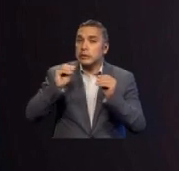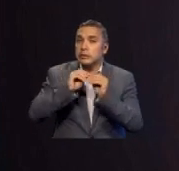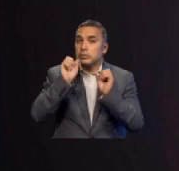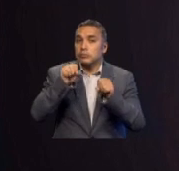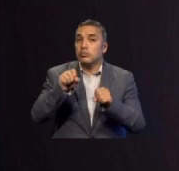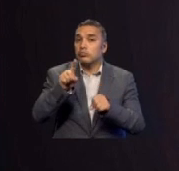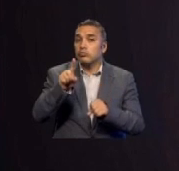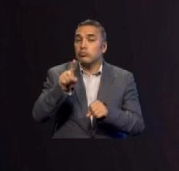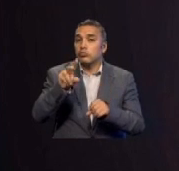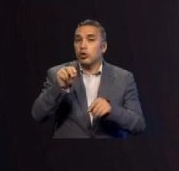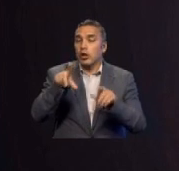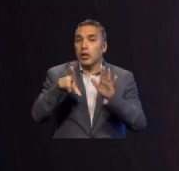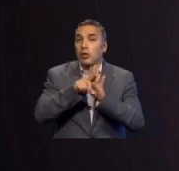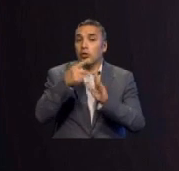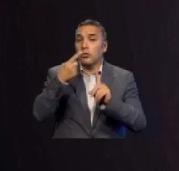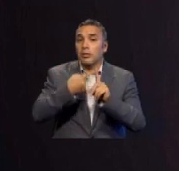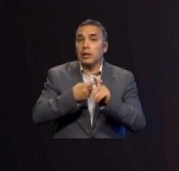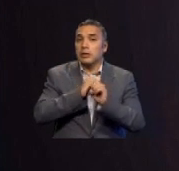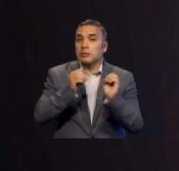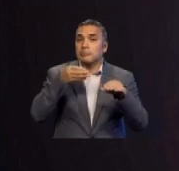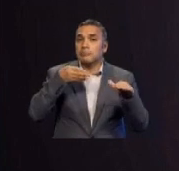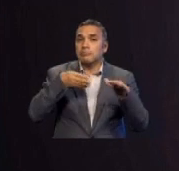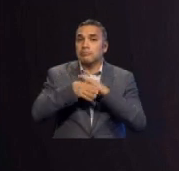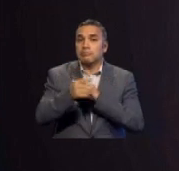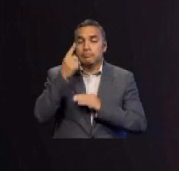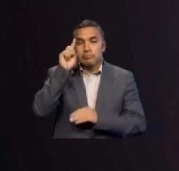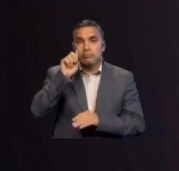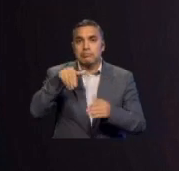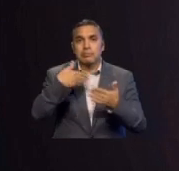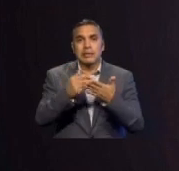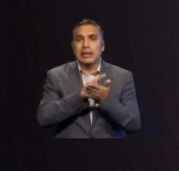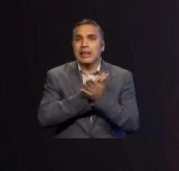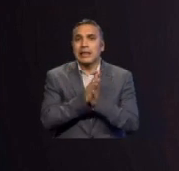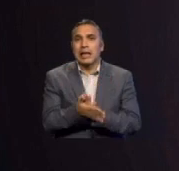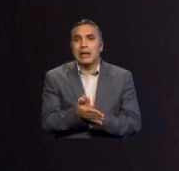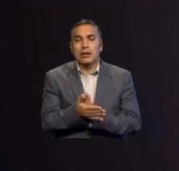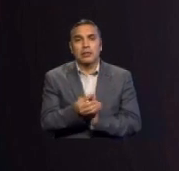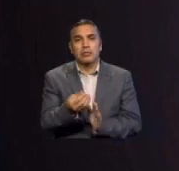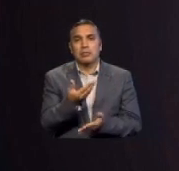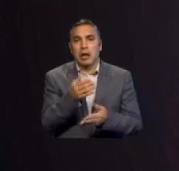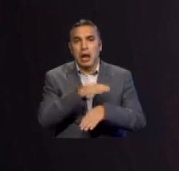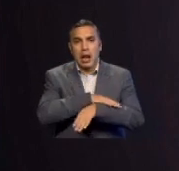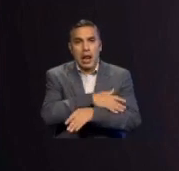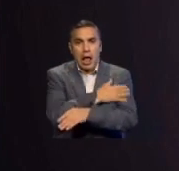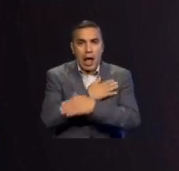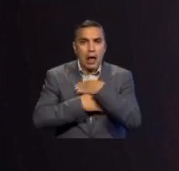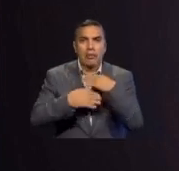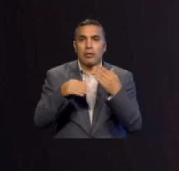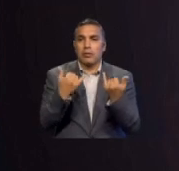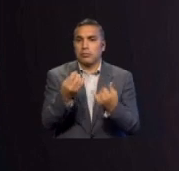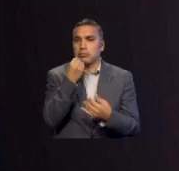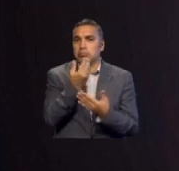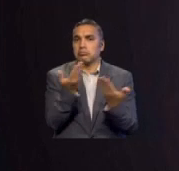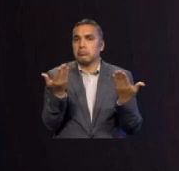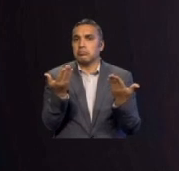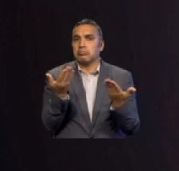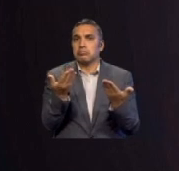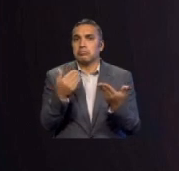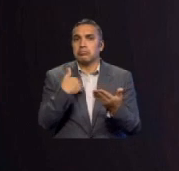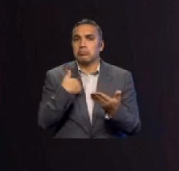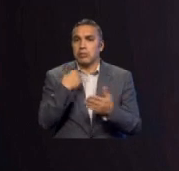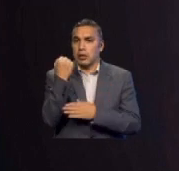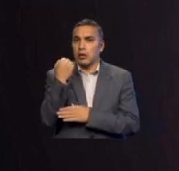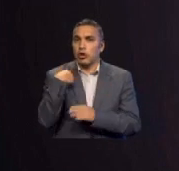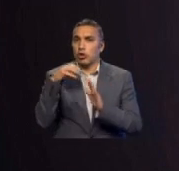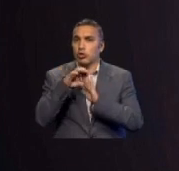canal informal, pero ya un mes no dejan entrar para ellos absolutamente nada, ni productos de higiene y ahora ni comida kosher, que tienen